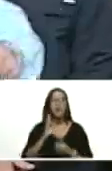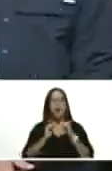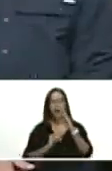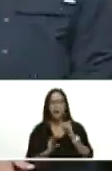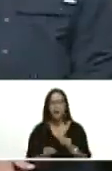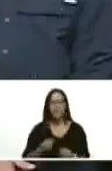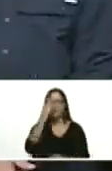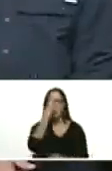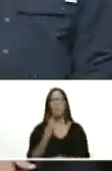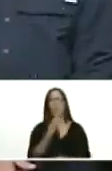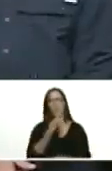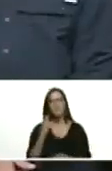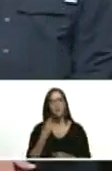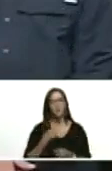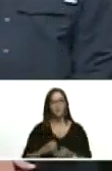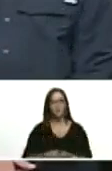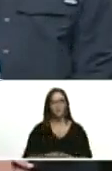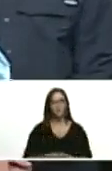compromiso,